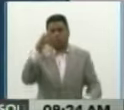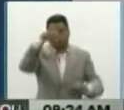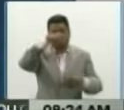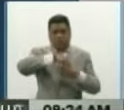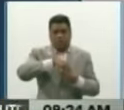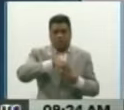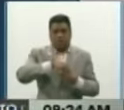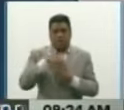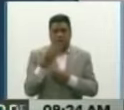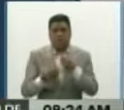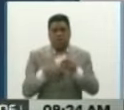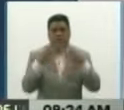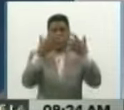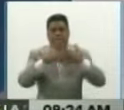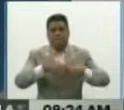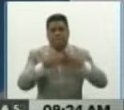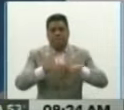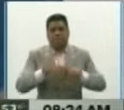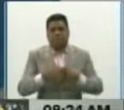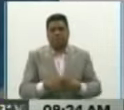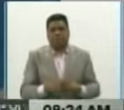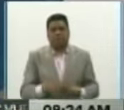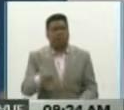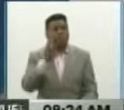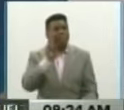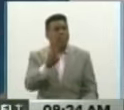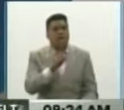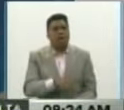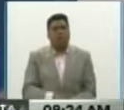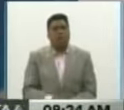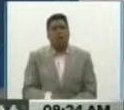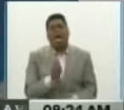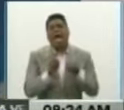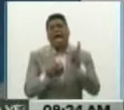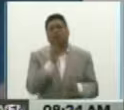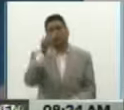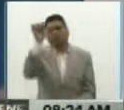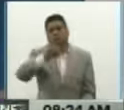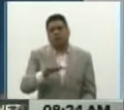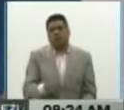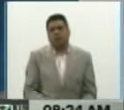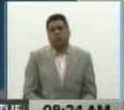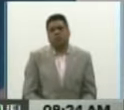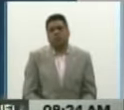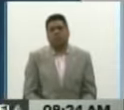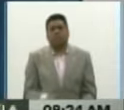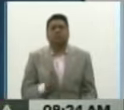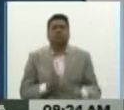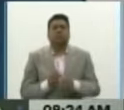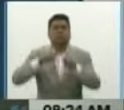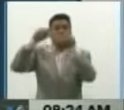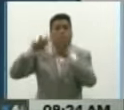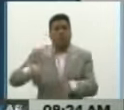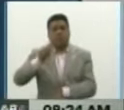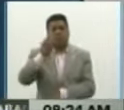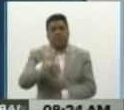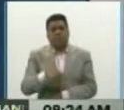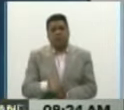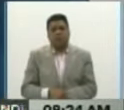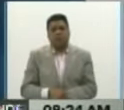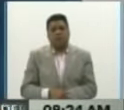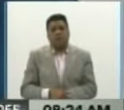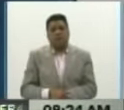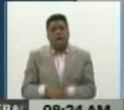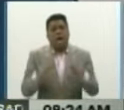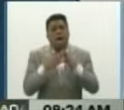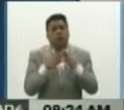que aplica dentro de Empresas Polar. Fíjense lo siguiente, algo inhumano. Este señor le suspende el derecho también a la guardería,